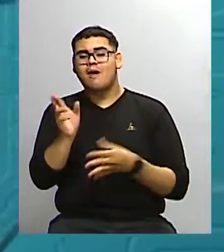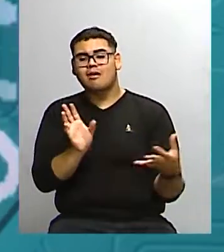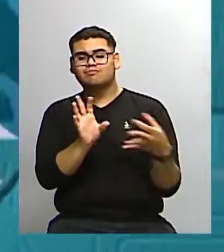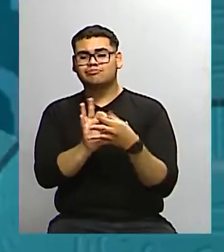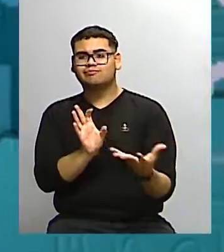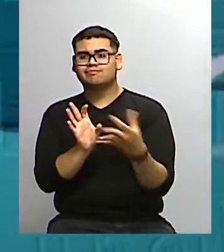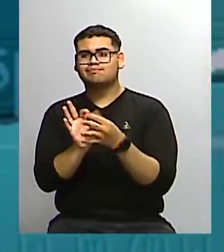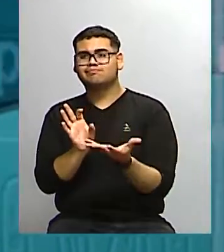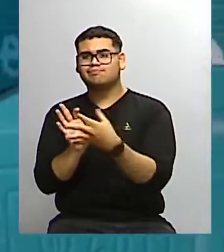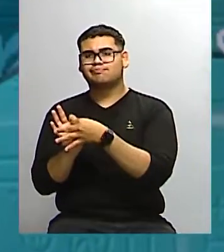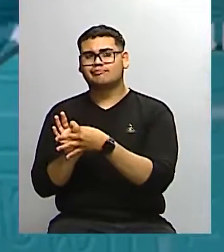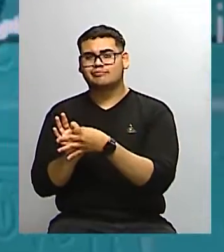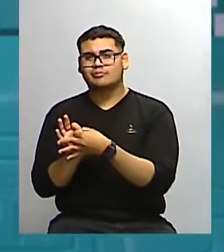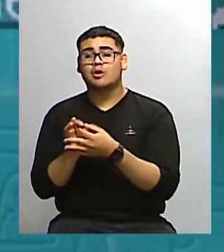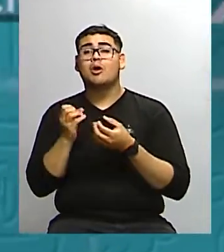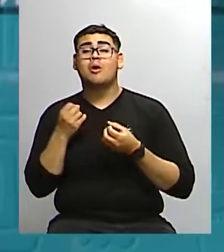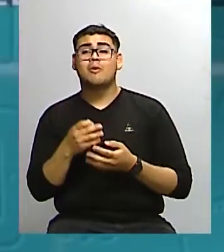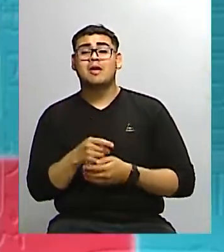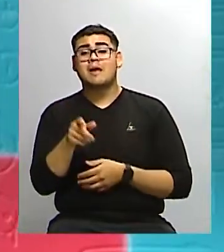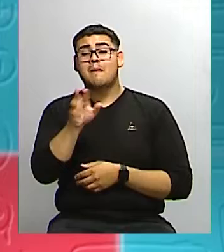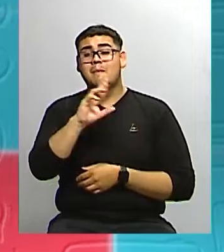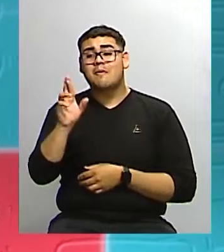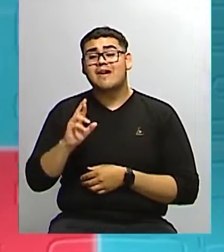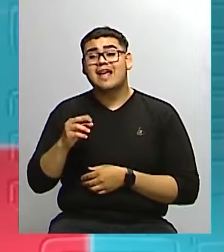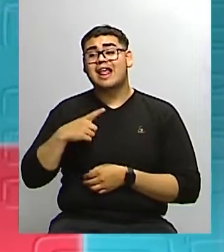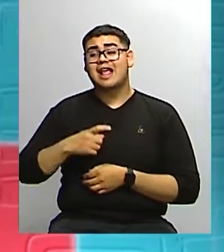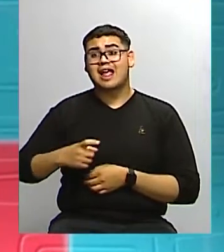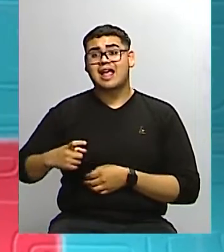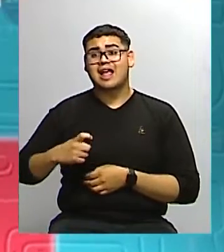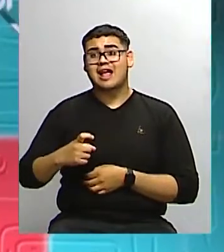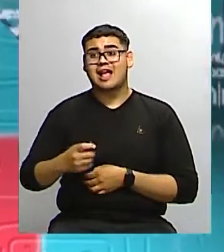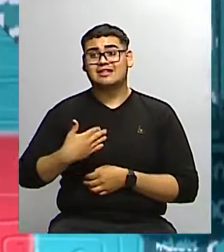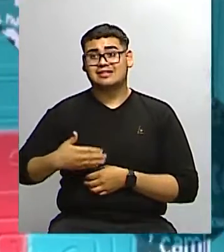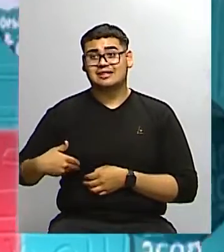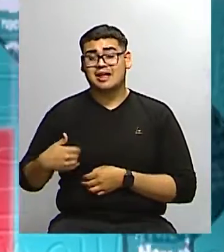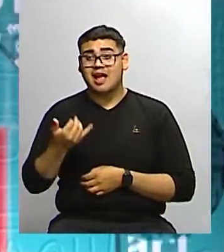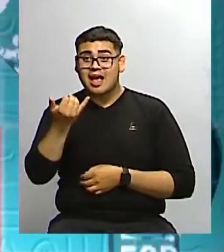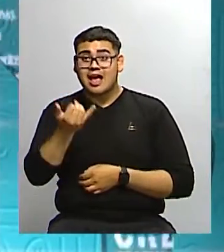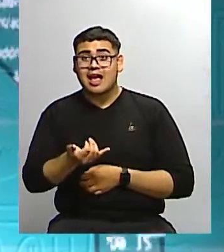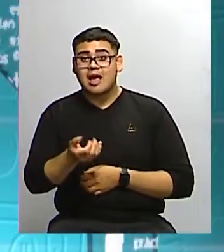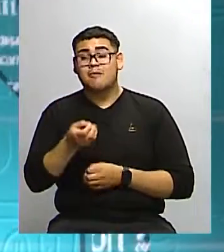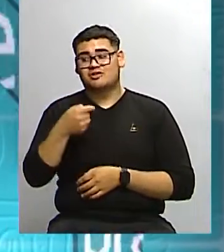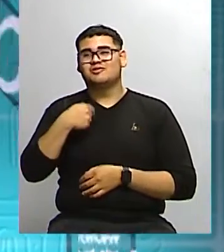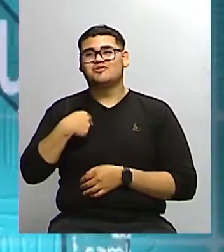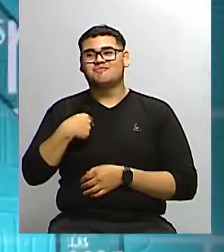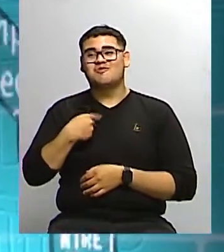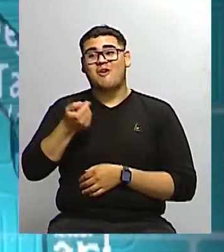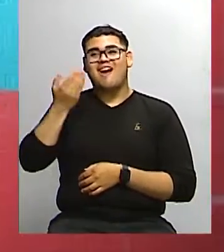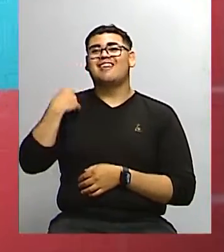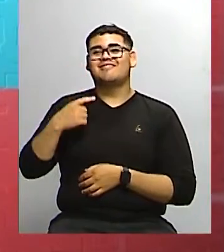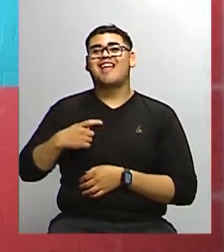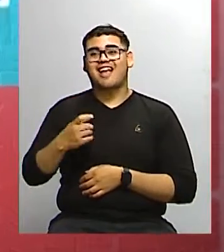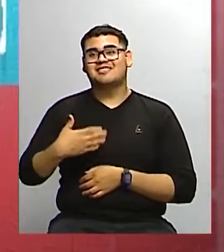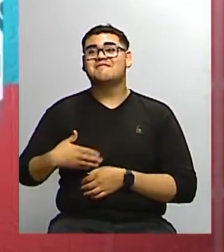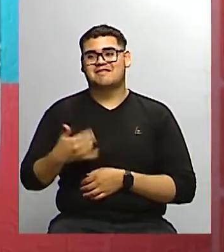espacios donde las mujeres que transitan la enfermedad, lo digo con conocimiento de causa porque yo he transitado la enfermedad. Y hay veces